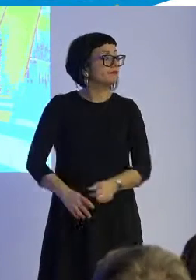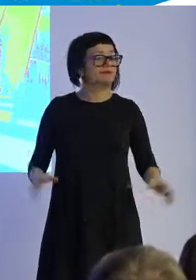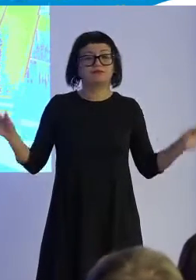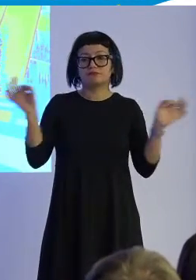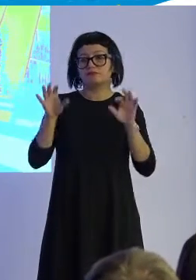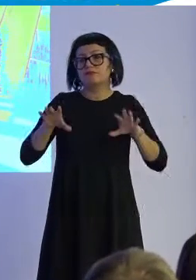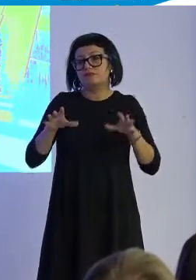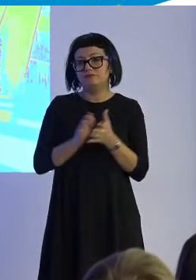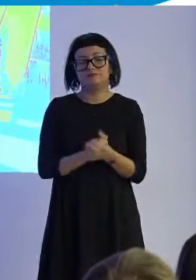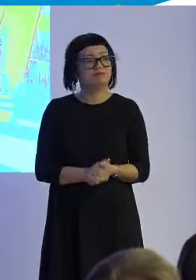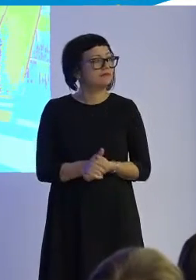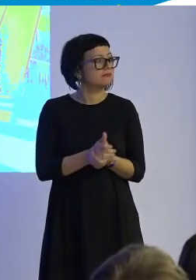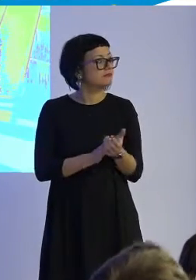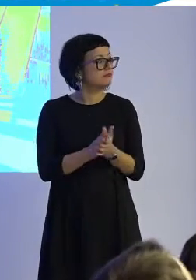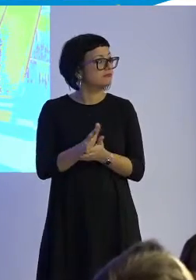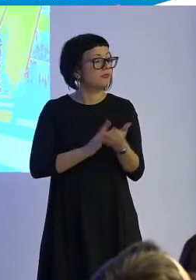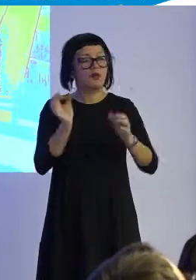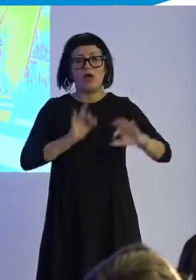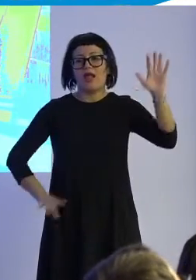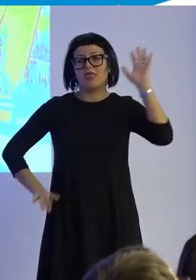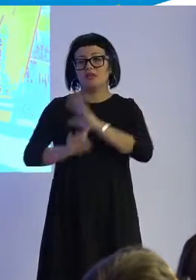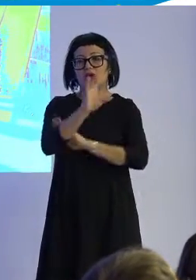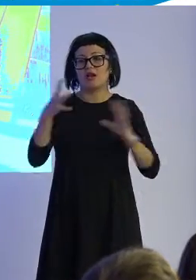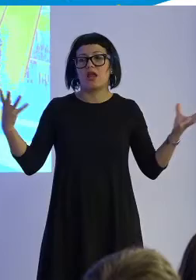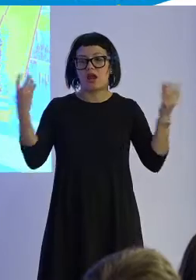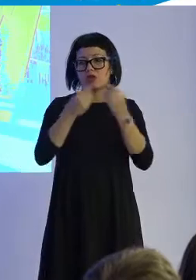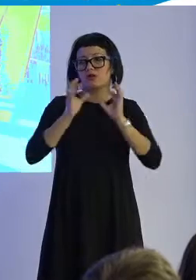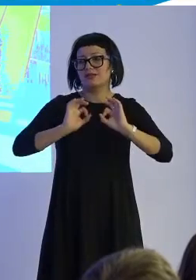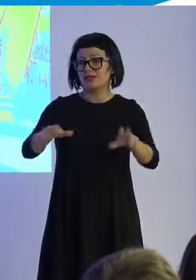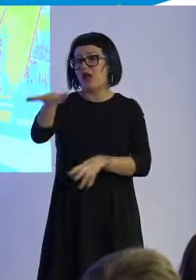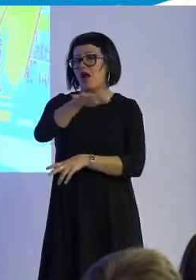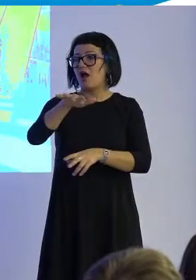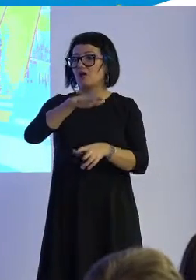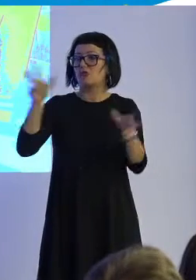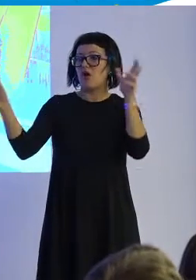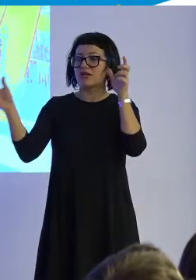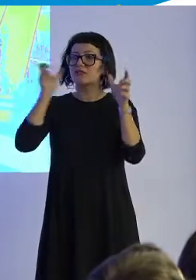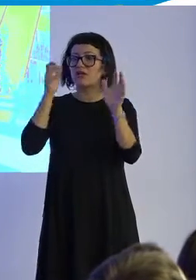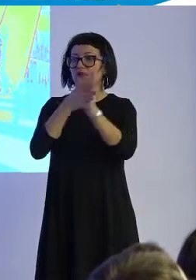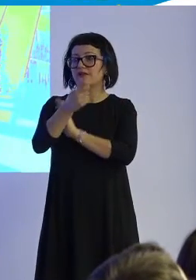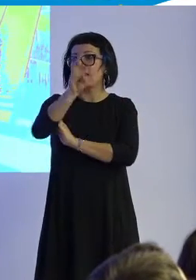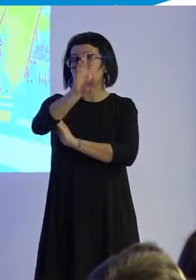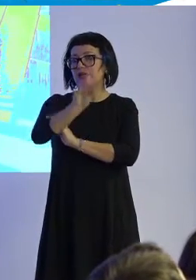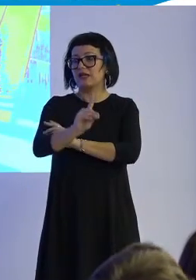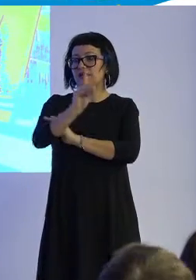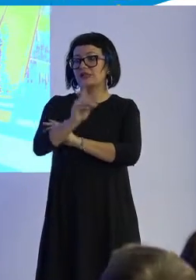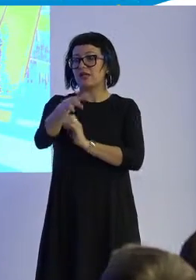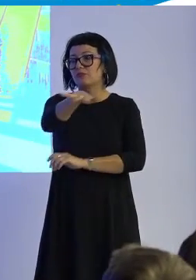lo han utilizado, o sea, lo han desarrollado con la parte de vía oral, ¿vale? Pero es audio espacial, está en 3D correctamente posicionado.